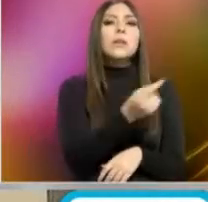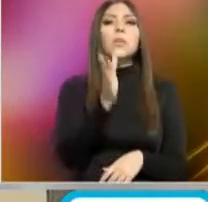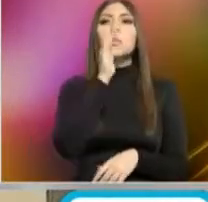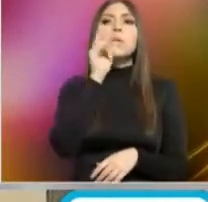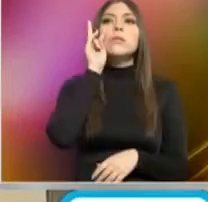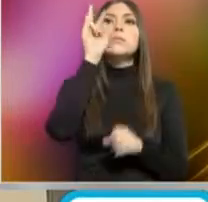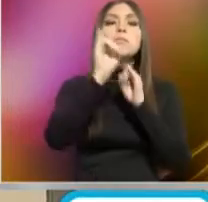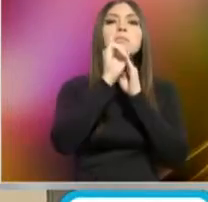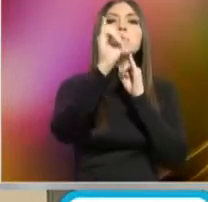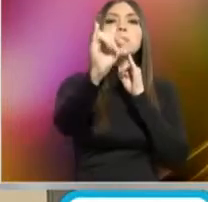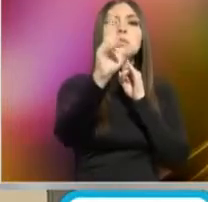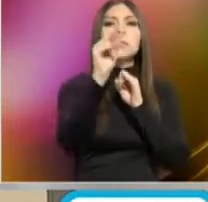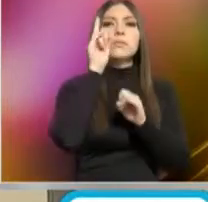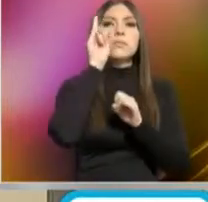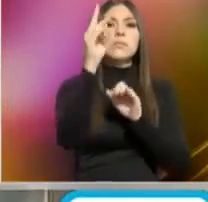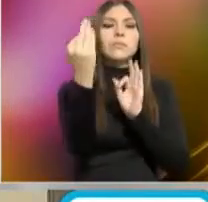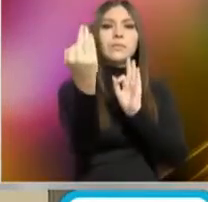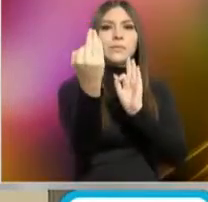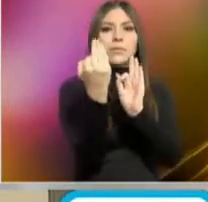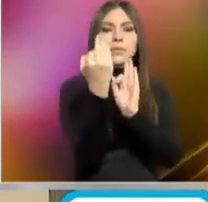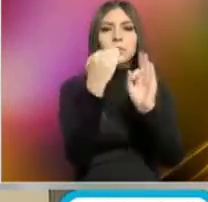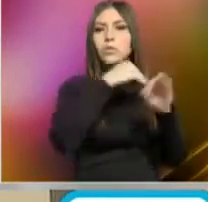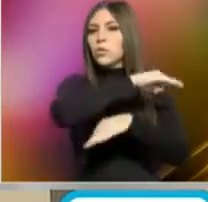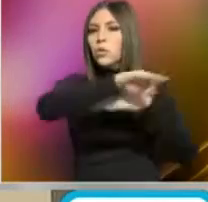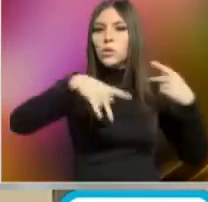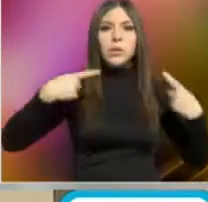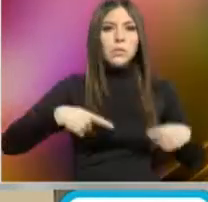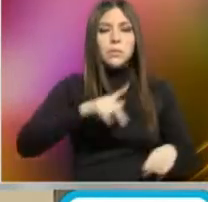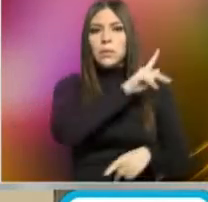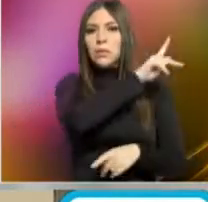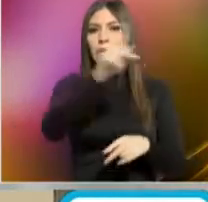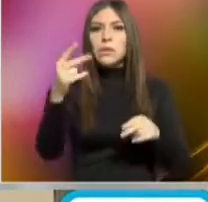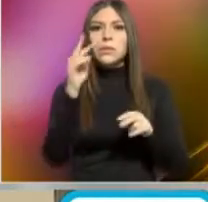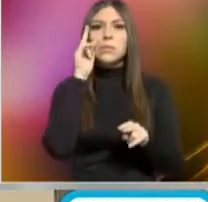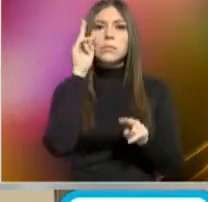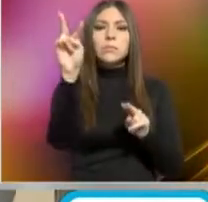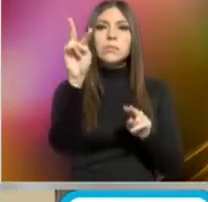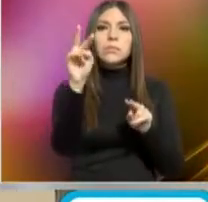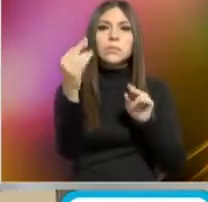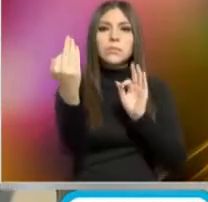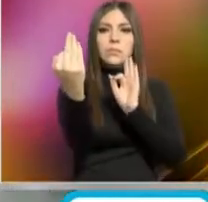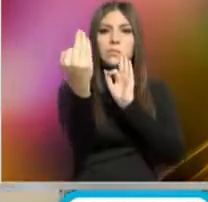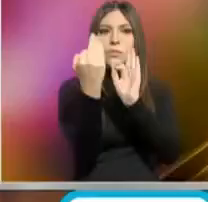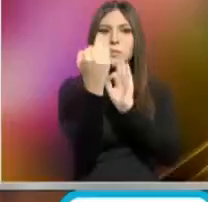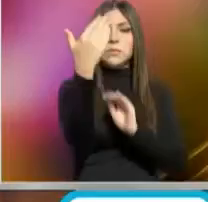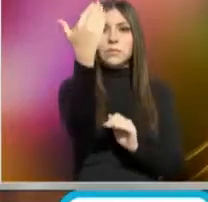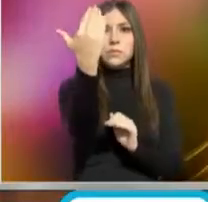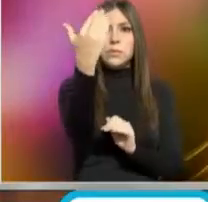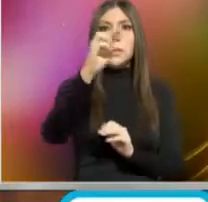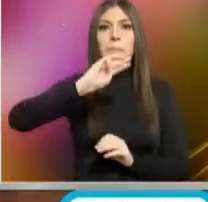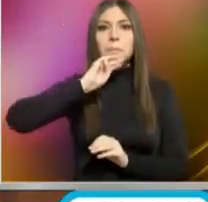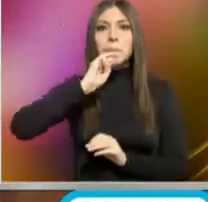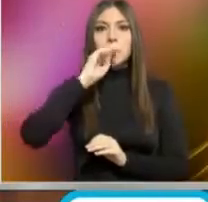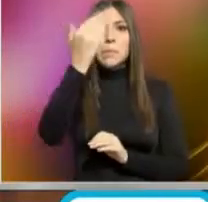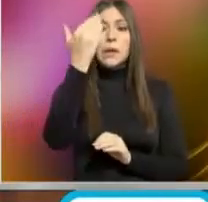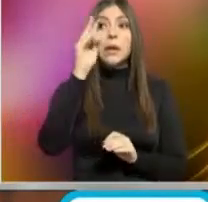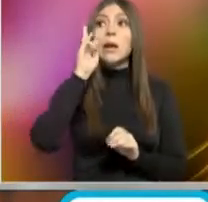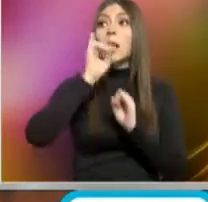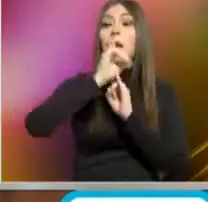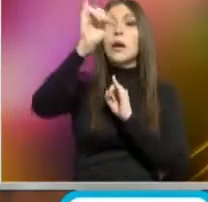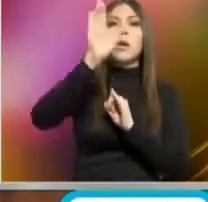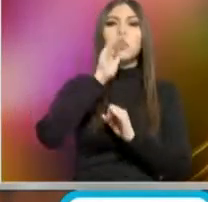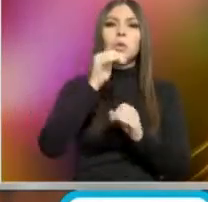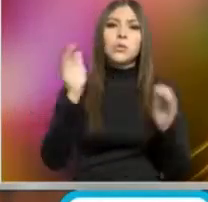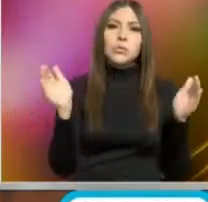lejana, toda la visión es cercana. Ok. Todos los humanos nacemos así, somos hipermétropes, vemos nada más esta distancia, la mamá Sí. y ya, solamente, Ok.